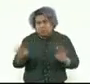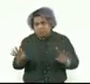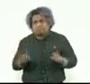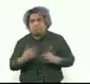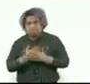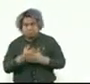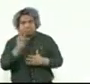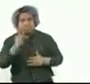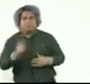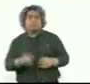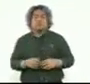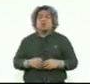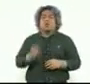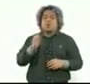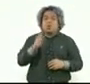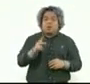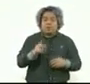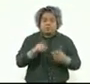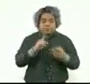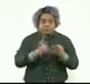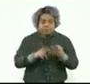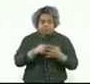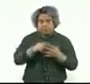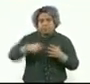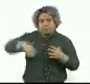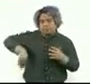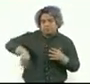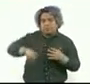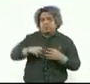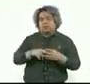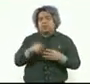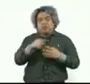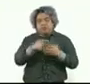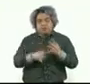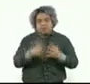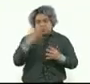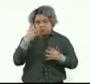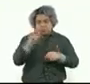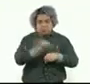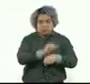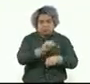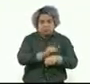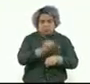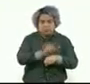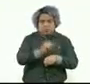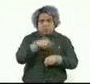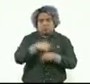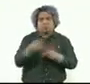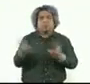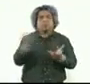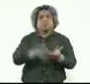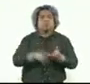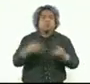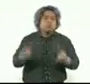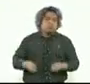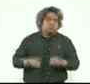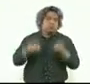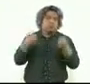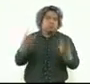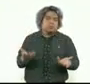último, saber con estas 4 unidades móviles de salud, ¿a cuánto